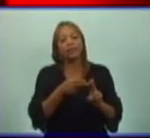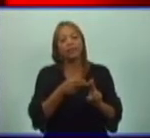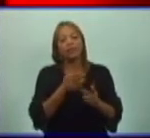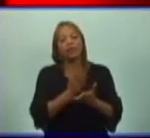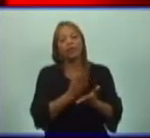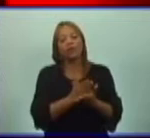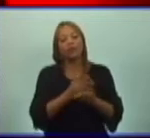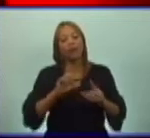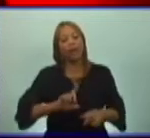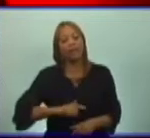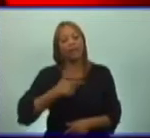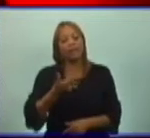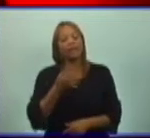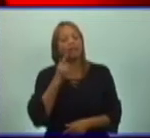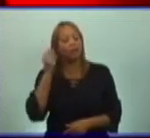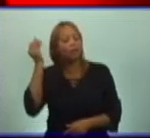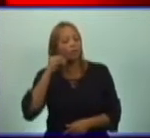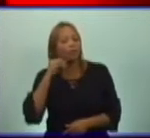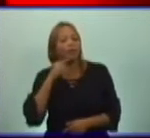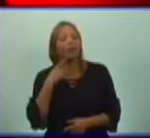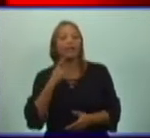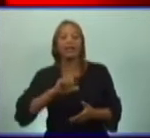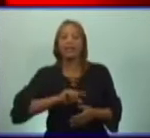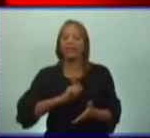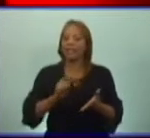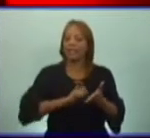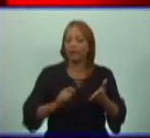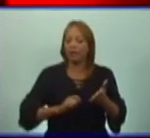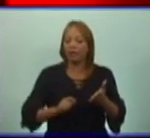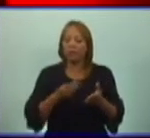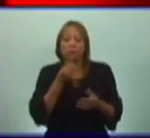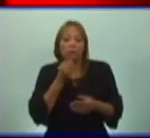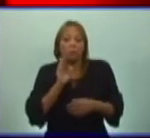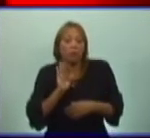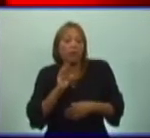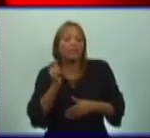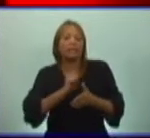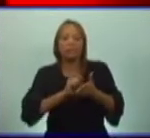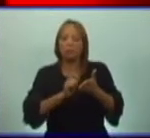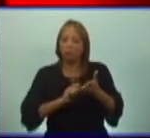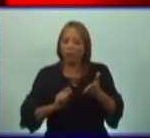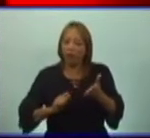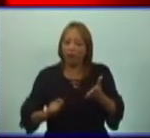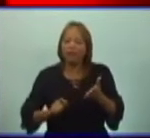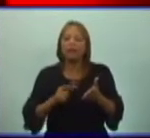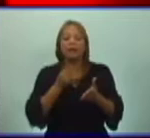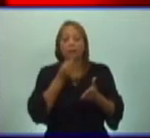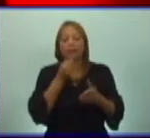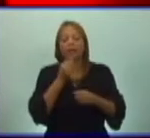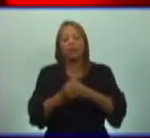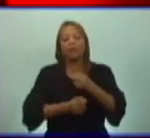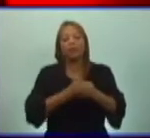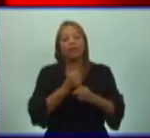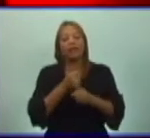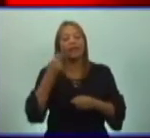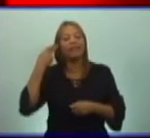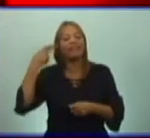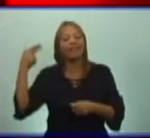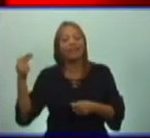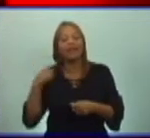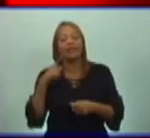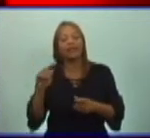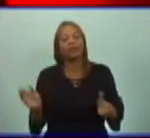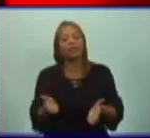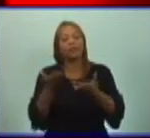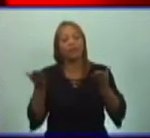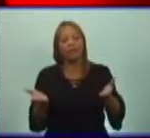ya has aprendido a dibujar, por tanto, si decides que vas a realizar un dibujo, utilizarás las habilidades que has